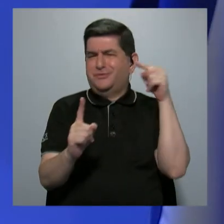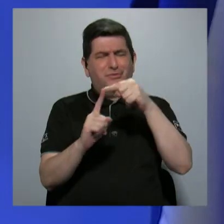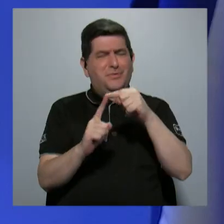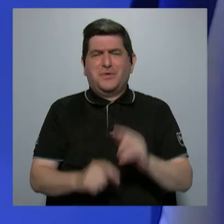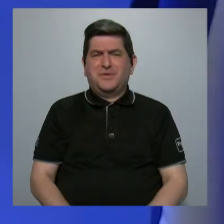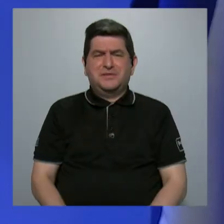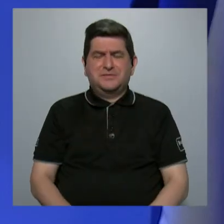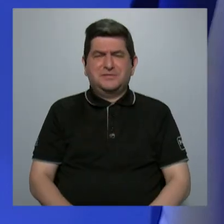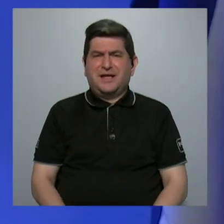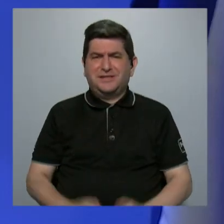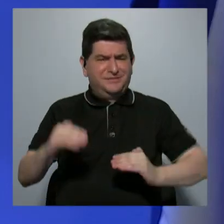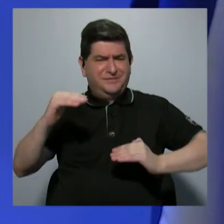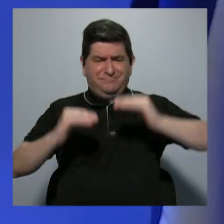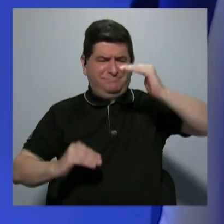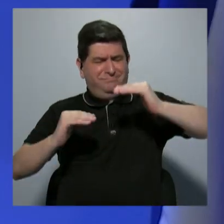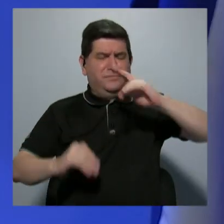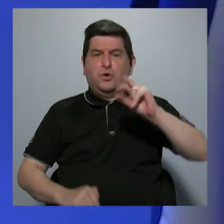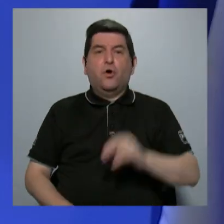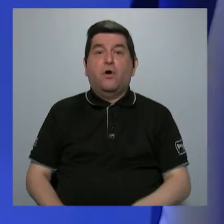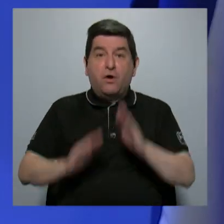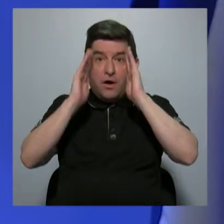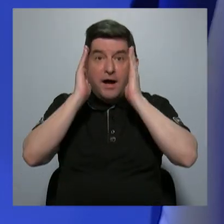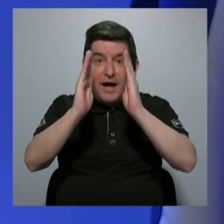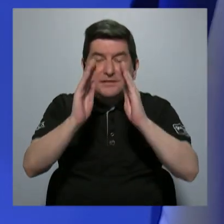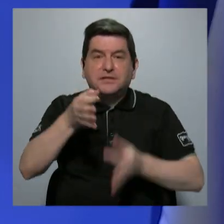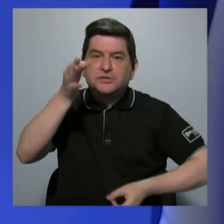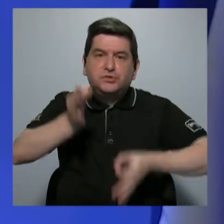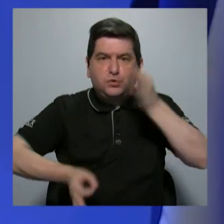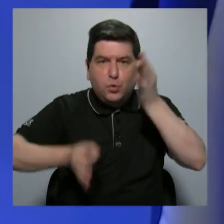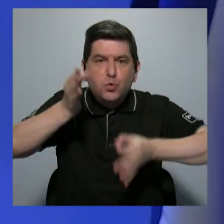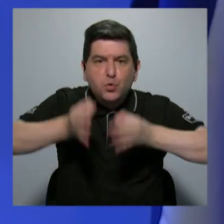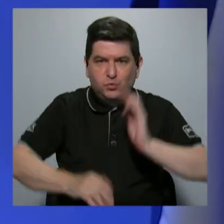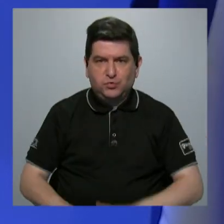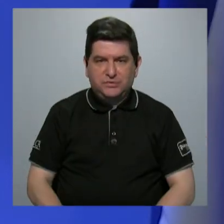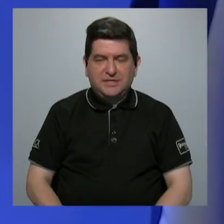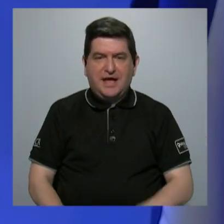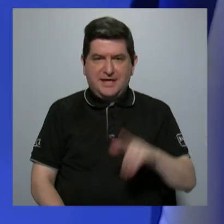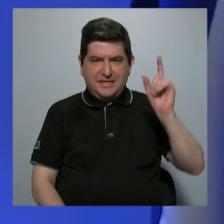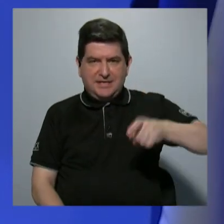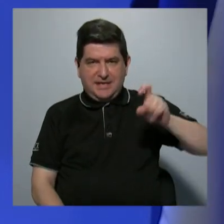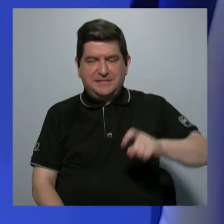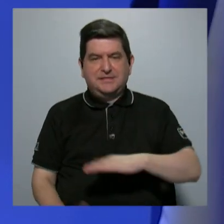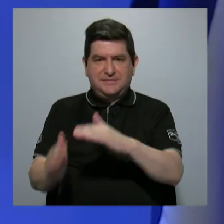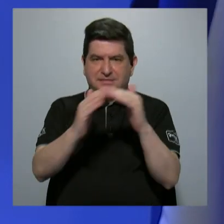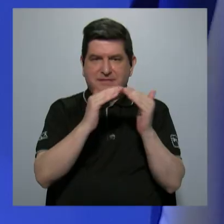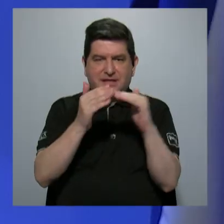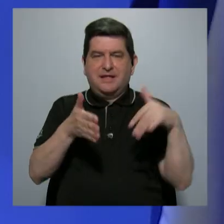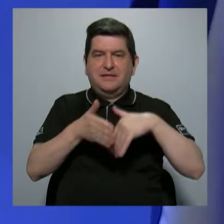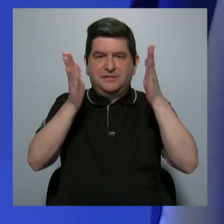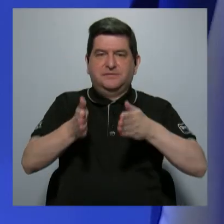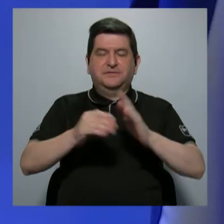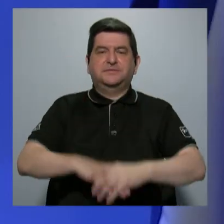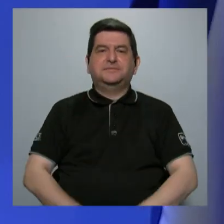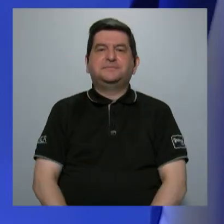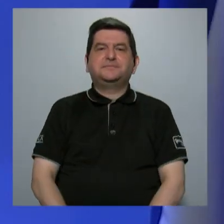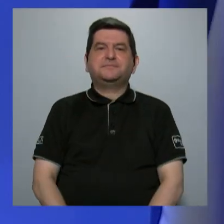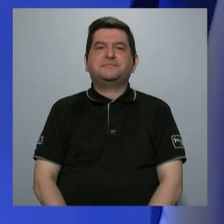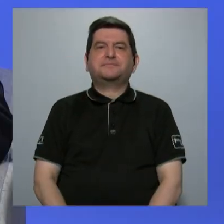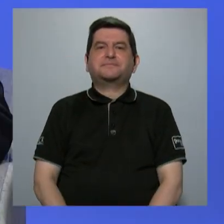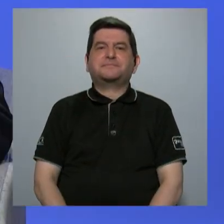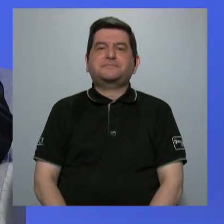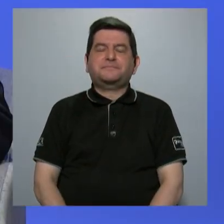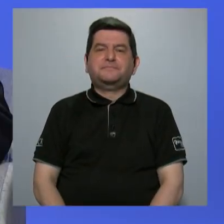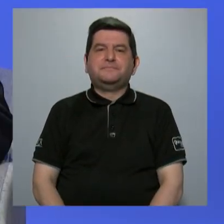crear nuevas inequidades, sino de atender de una manera justa las necesidades de la población estudiantil. Doña